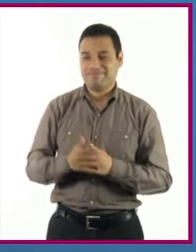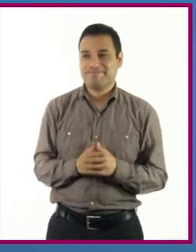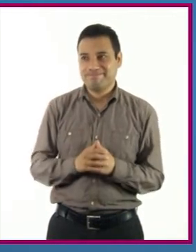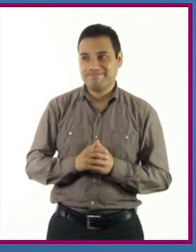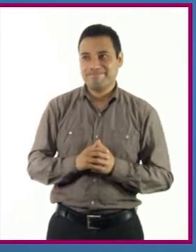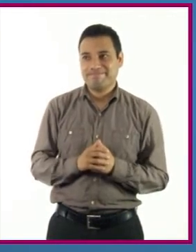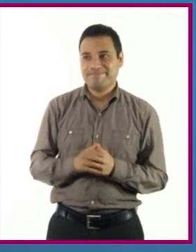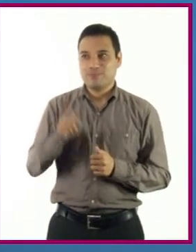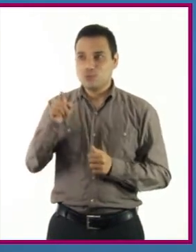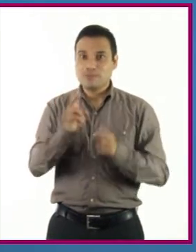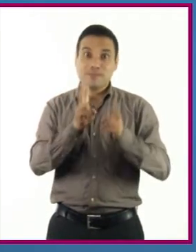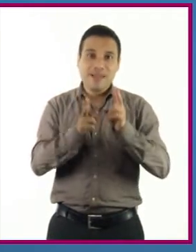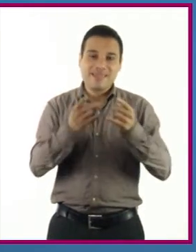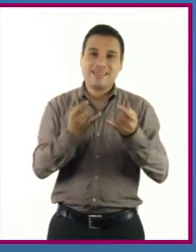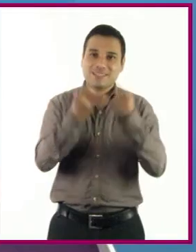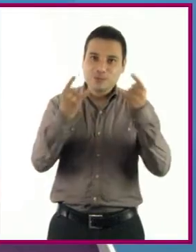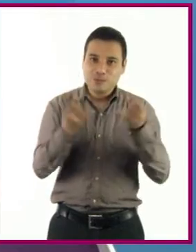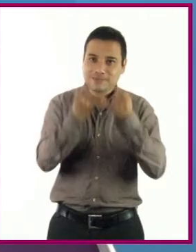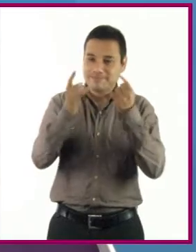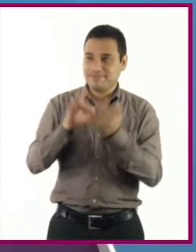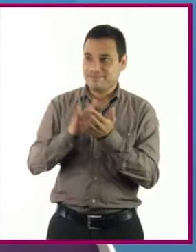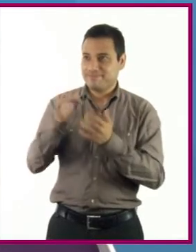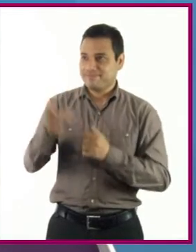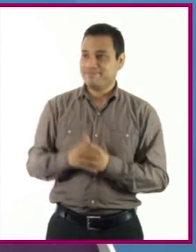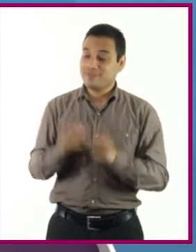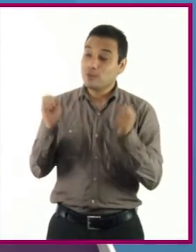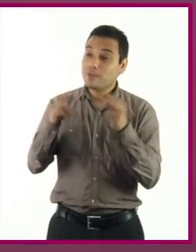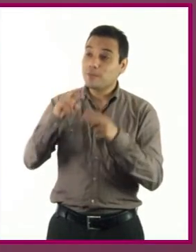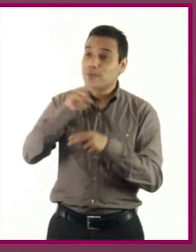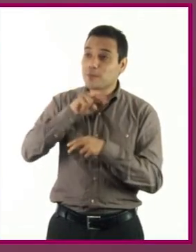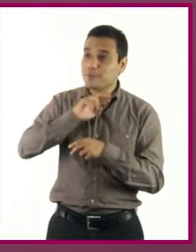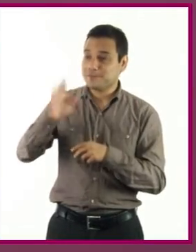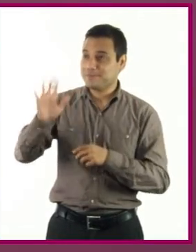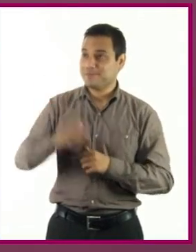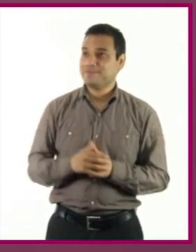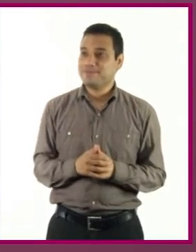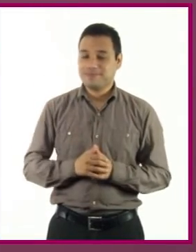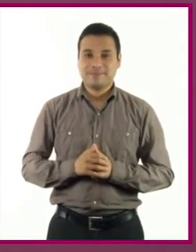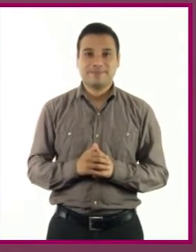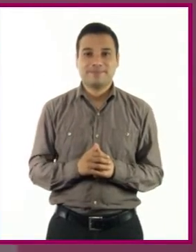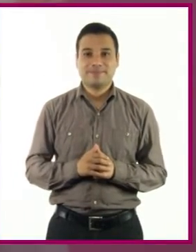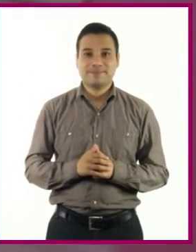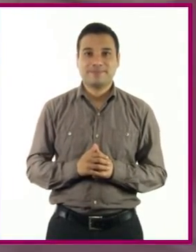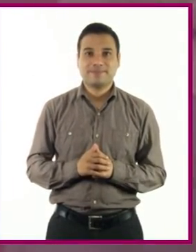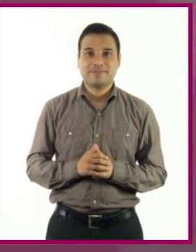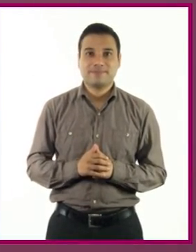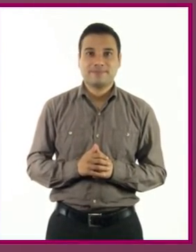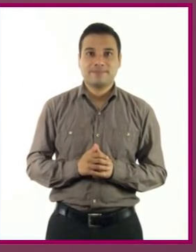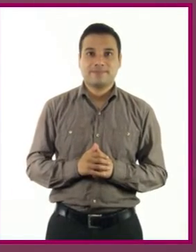disposición para platicar con nosotras. Hasta pronto, señora.